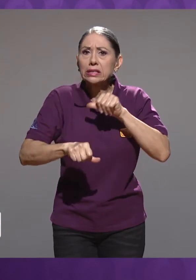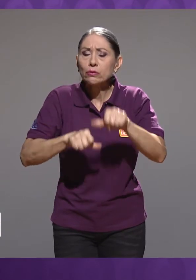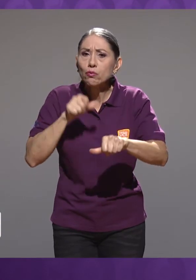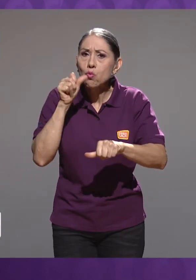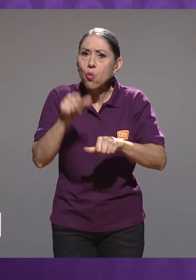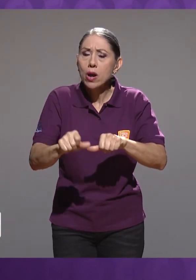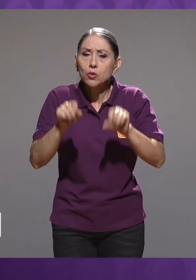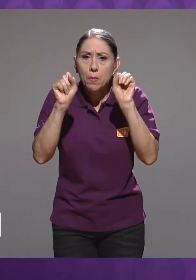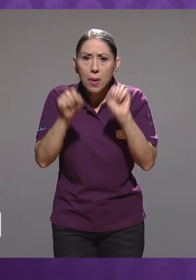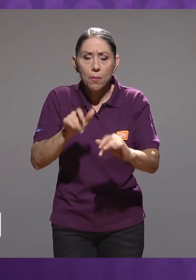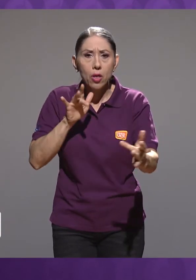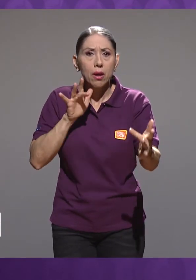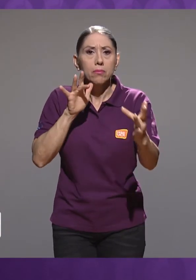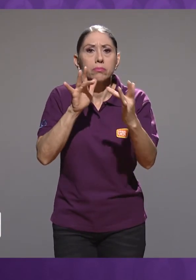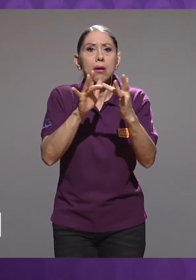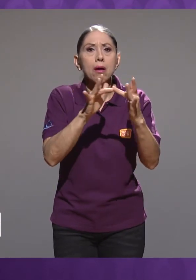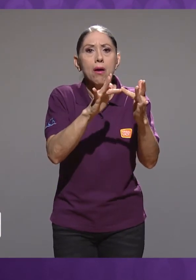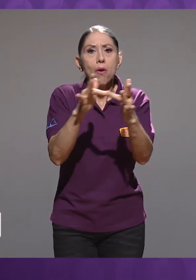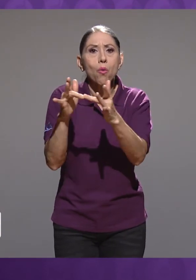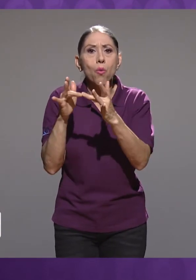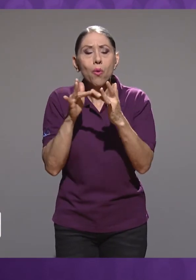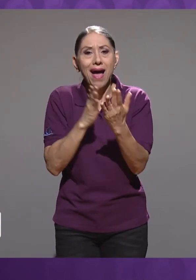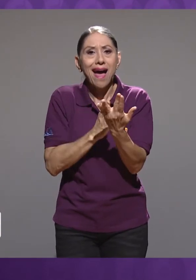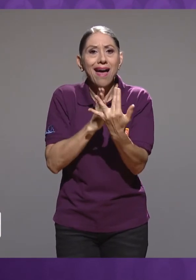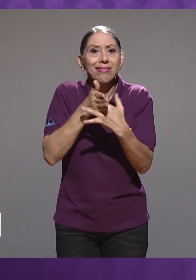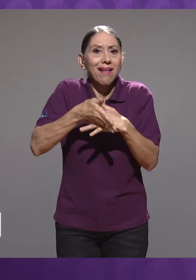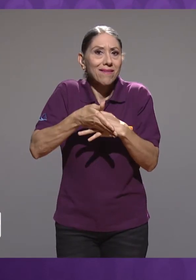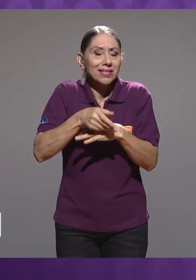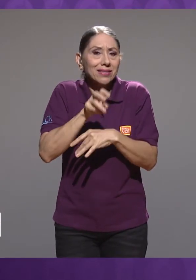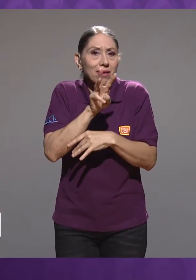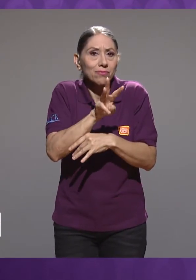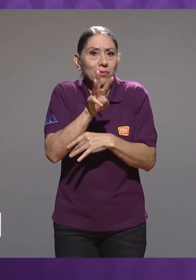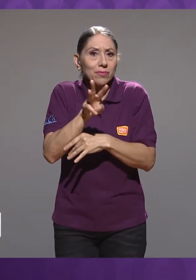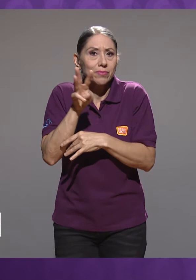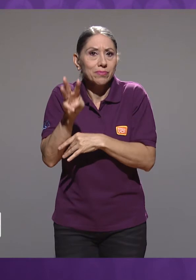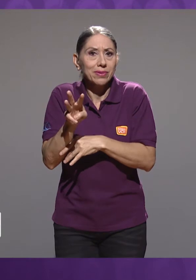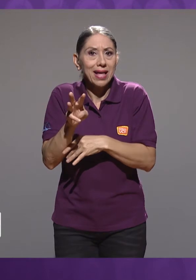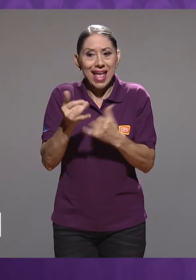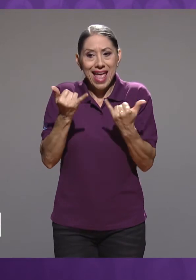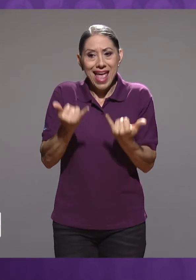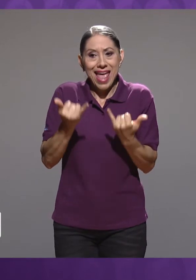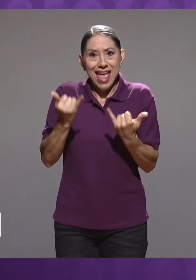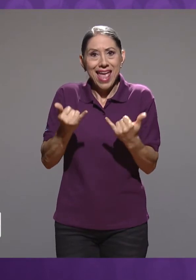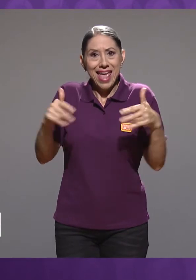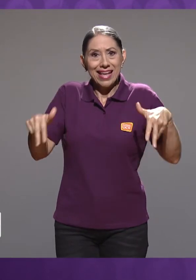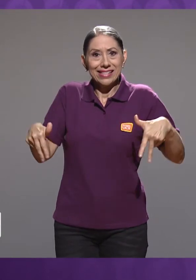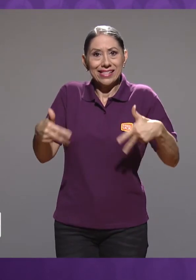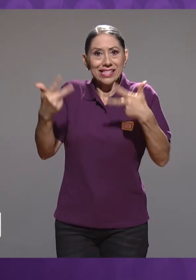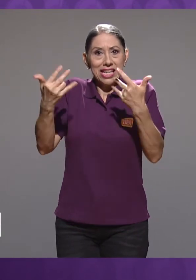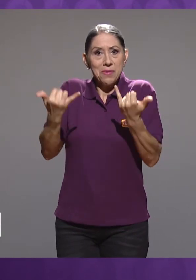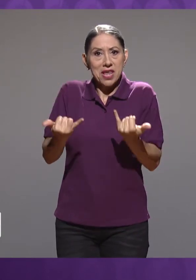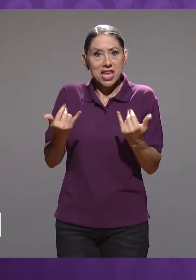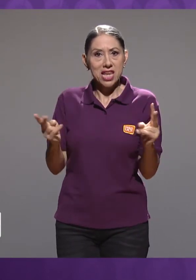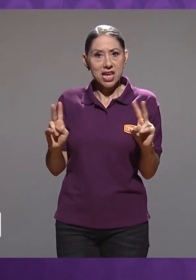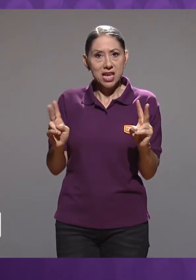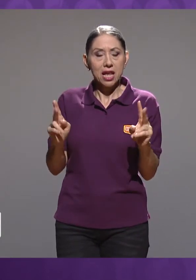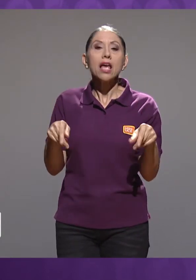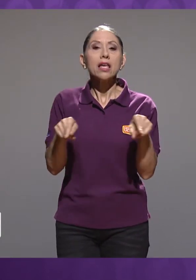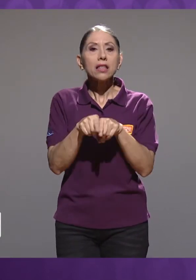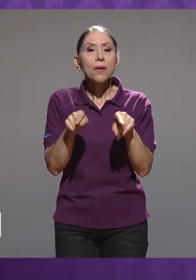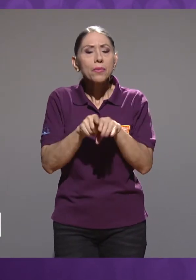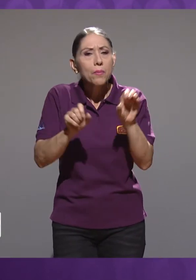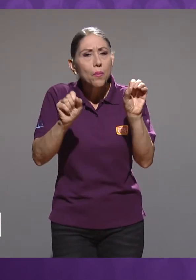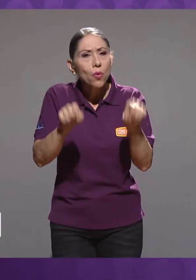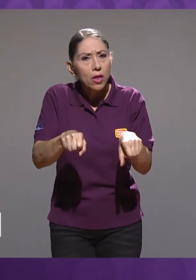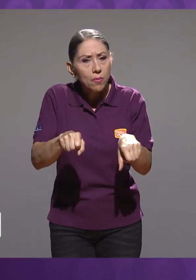poder conectarse a un taller virtual a través de una plataforma de streaming. Y pudimos